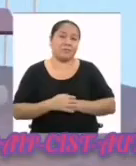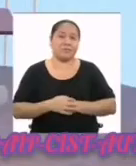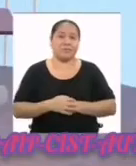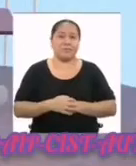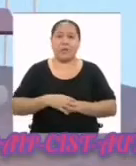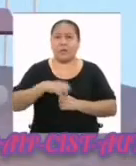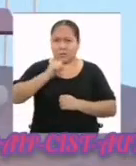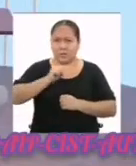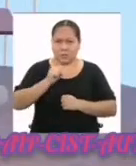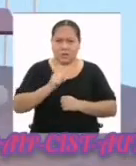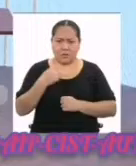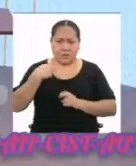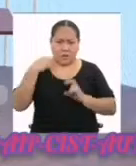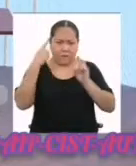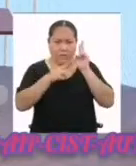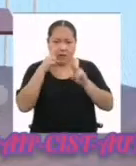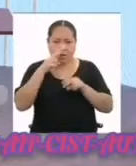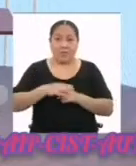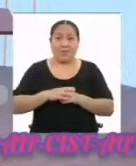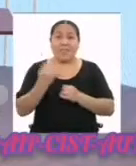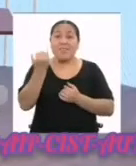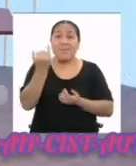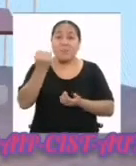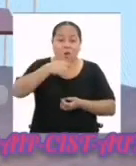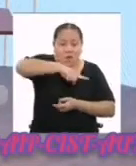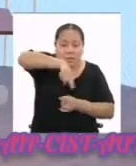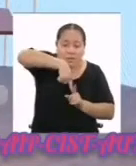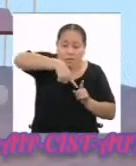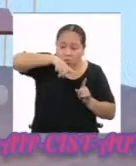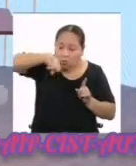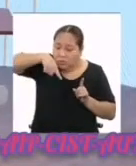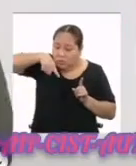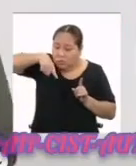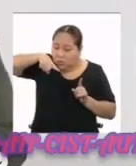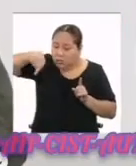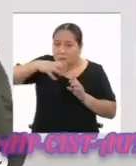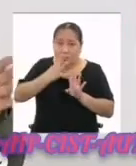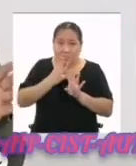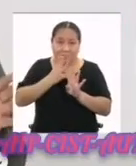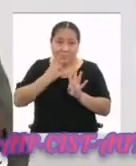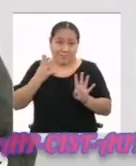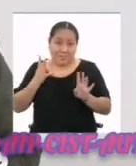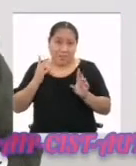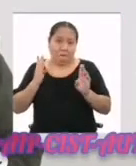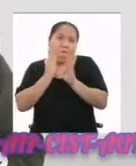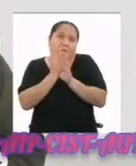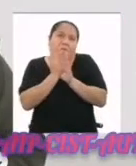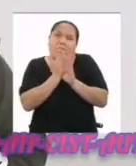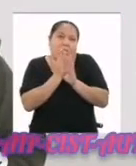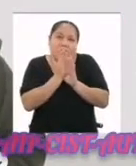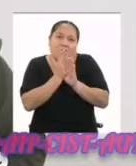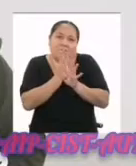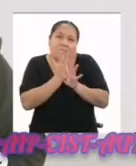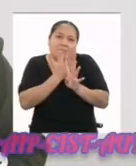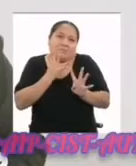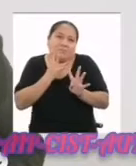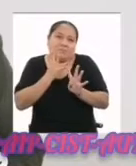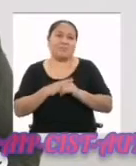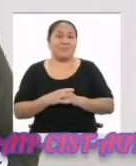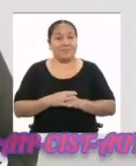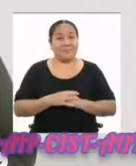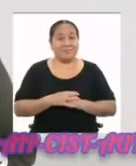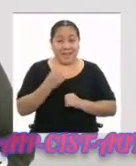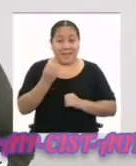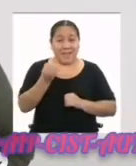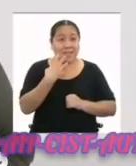claro. He visto que han dibujado circulitos en el piso para evitar las aglomeraciones. Exacto. Y dime, Jonathan,